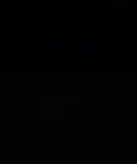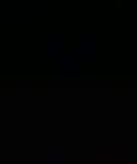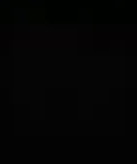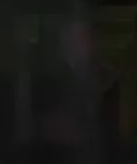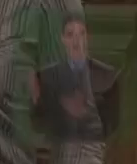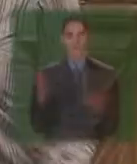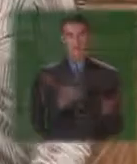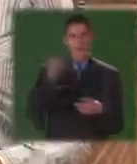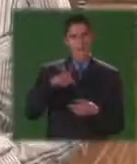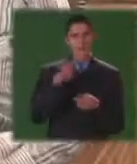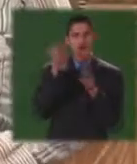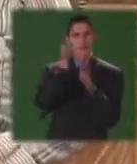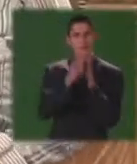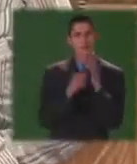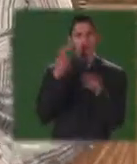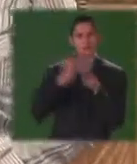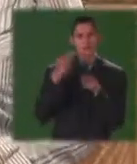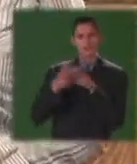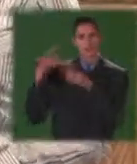¡Gracias!